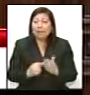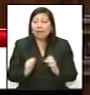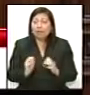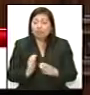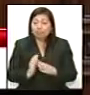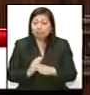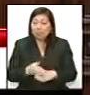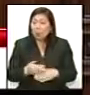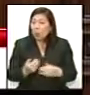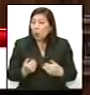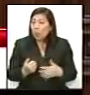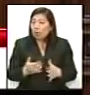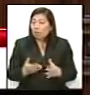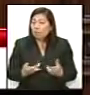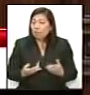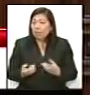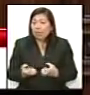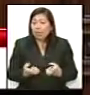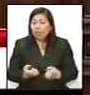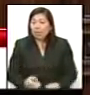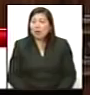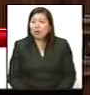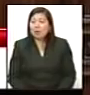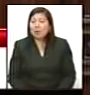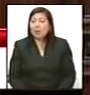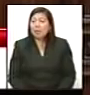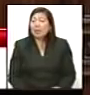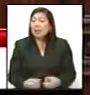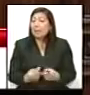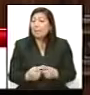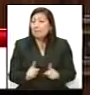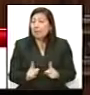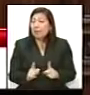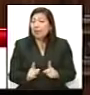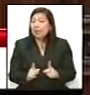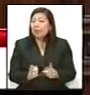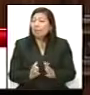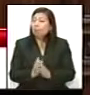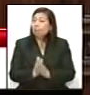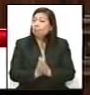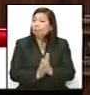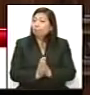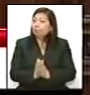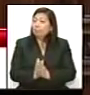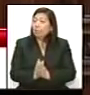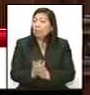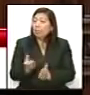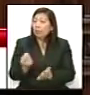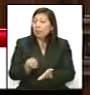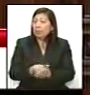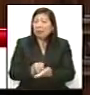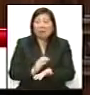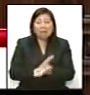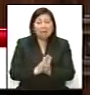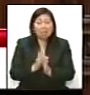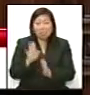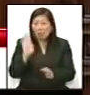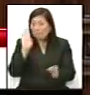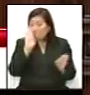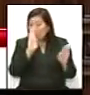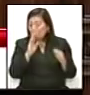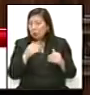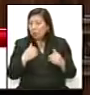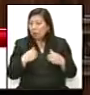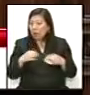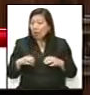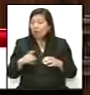entre cualquier consideración económica. Pero el atractivo de que a ti no te va a costar nada, no te preocupes, yo te hago